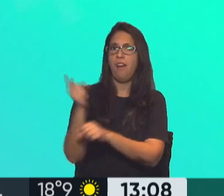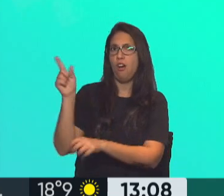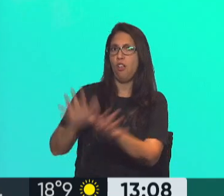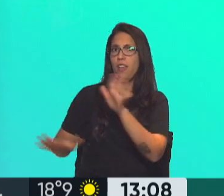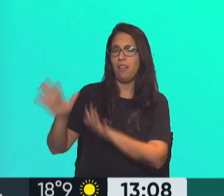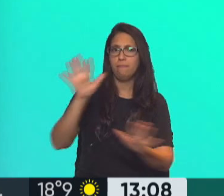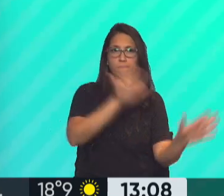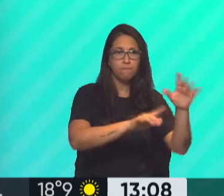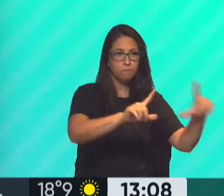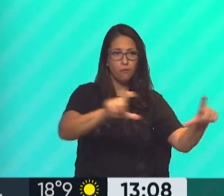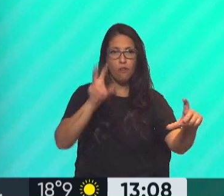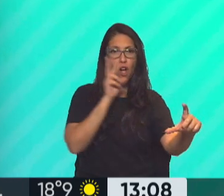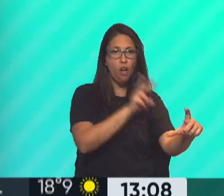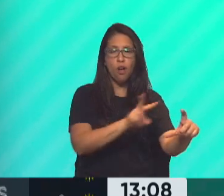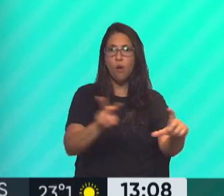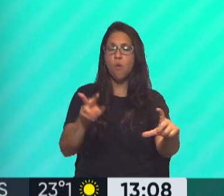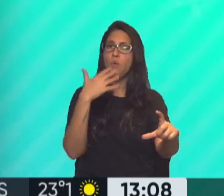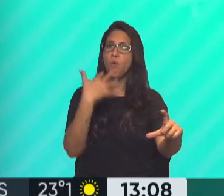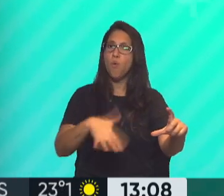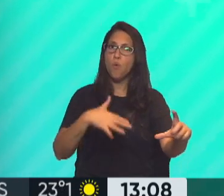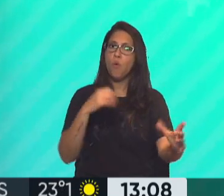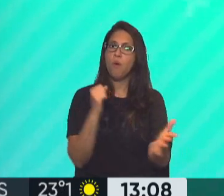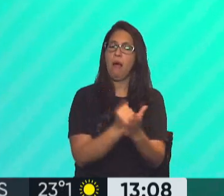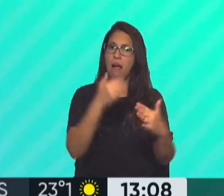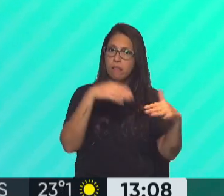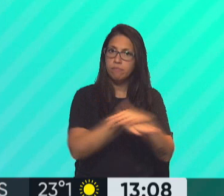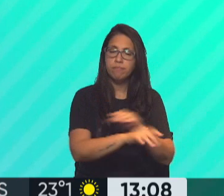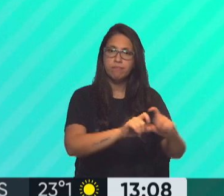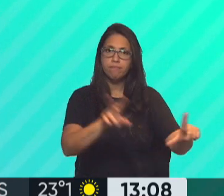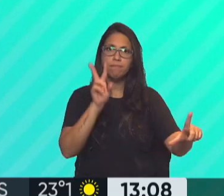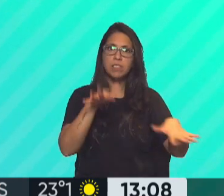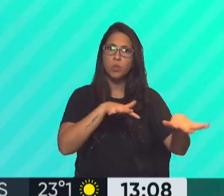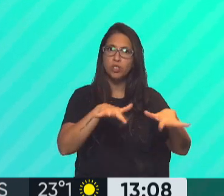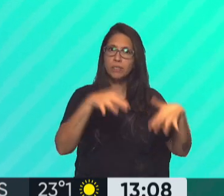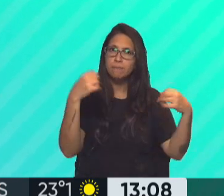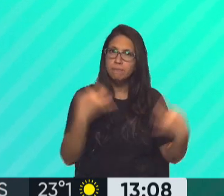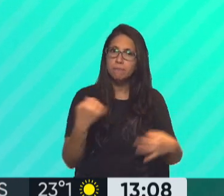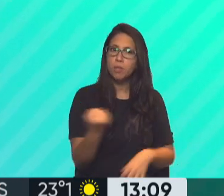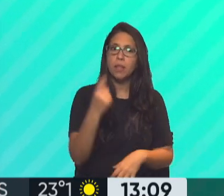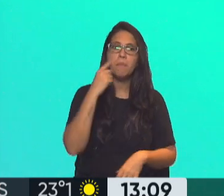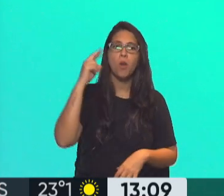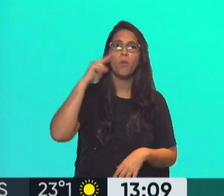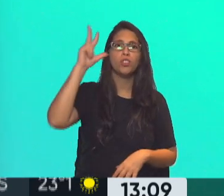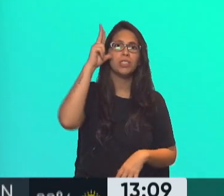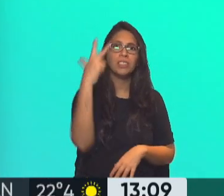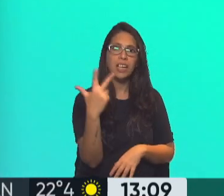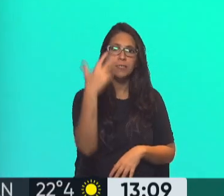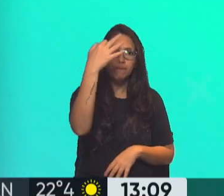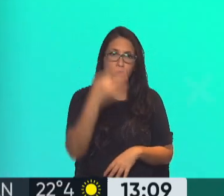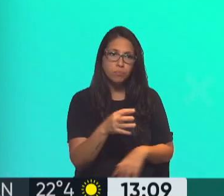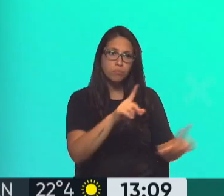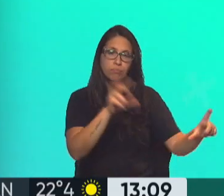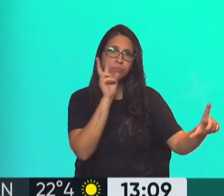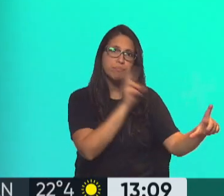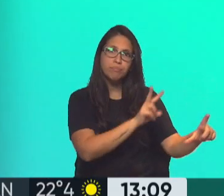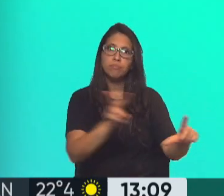el poder de la fotografía y el poder de los archivos para apreciar los hechos puntuales que ocurrieron en 1983. Retratos de